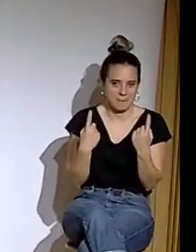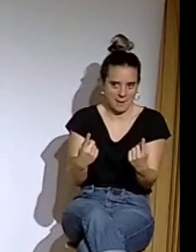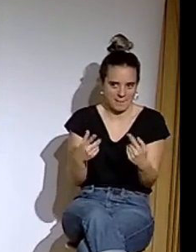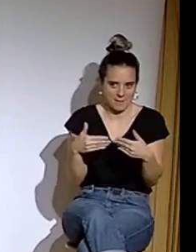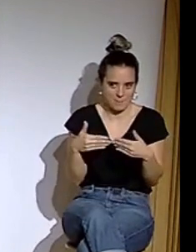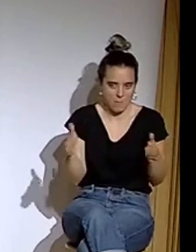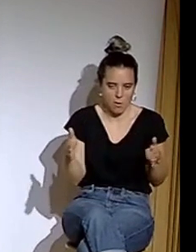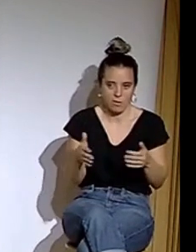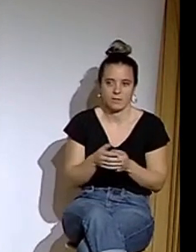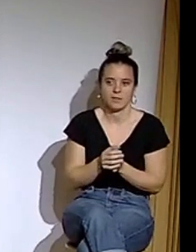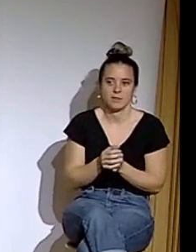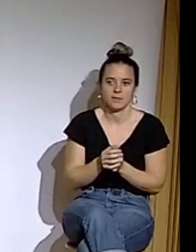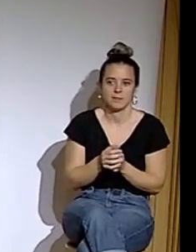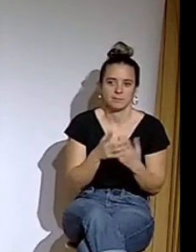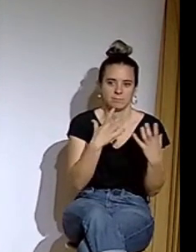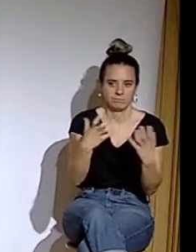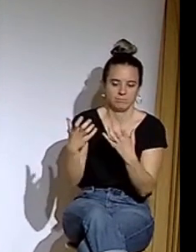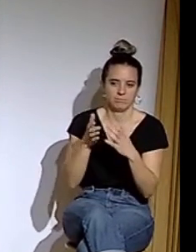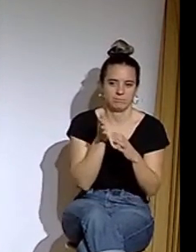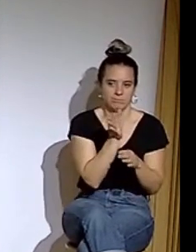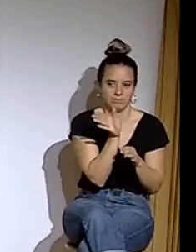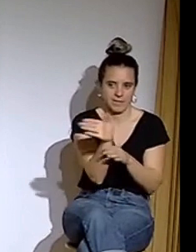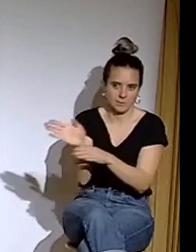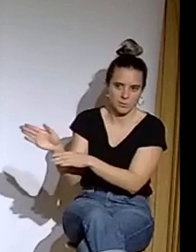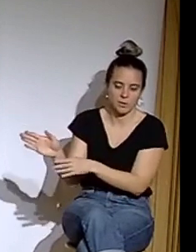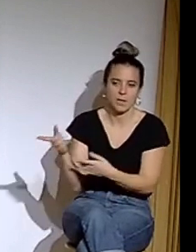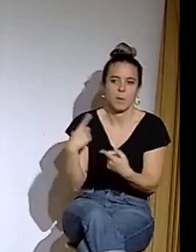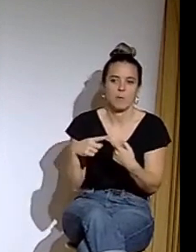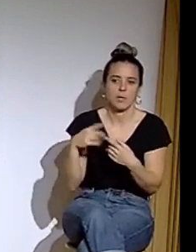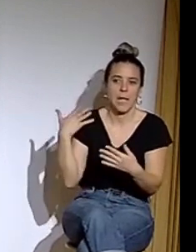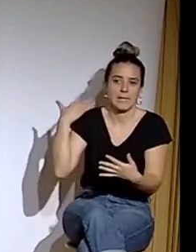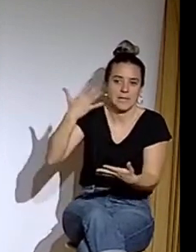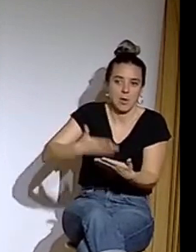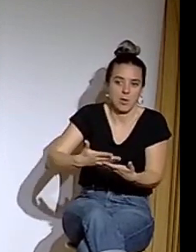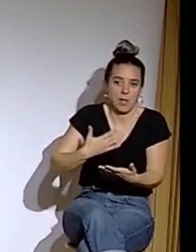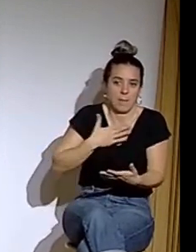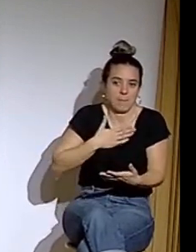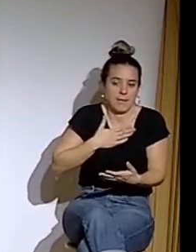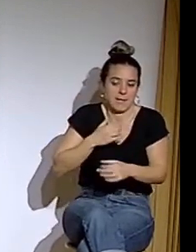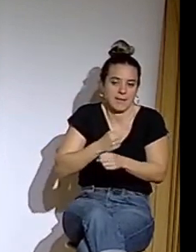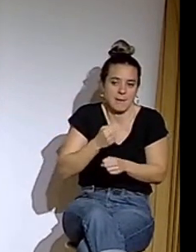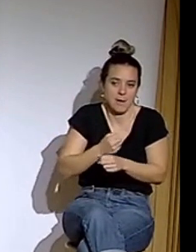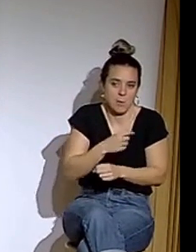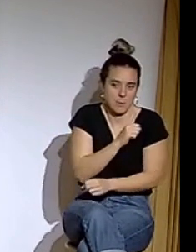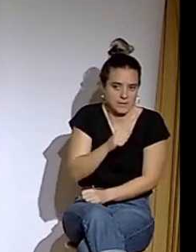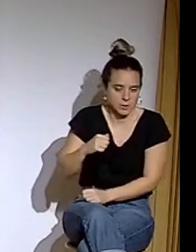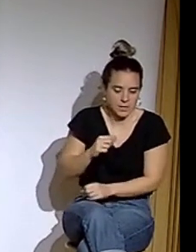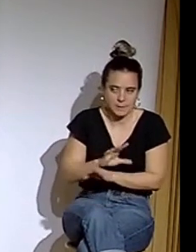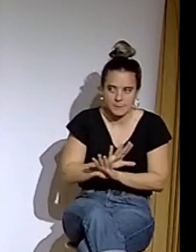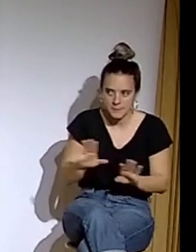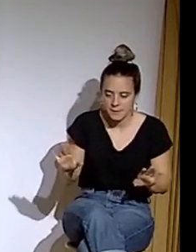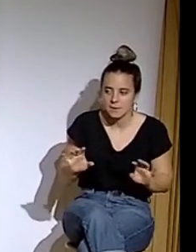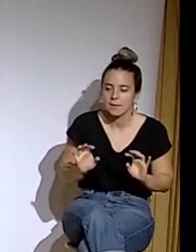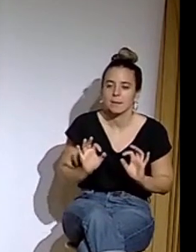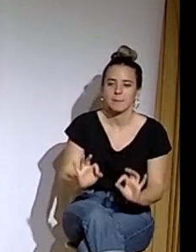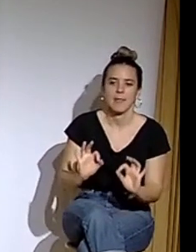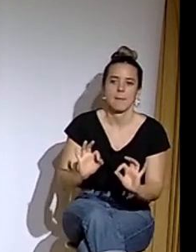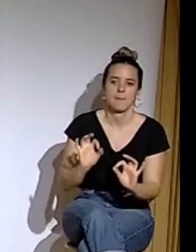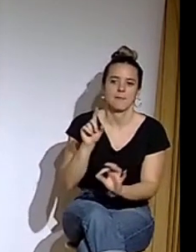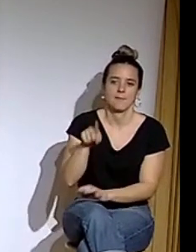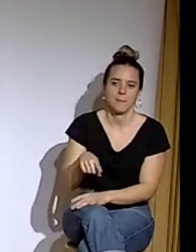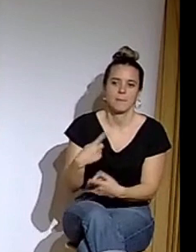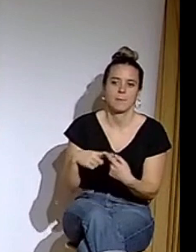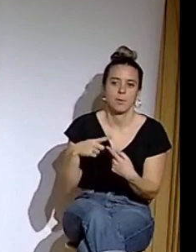una obra porque hasta ahora mi trabajo solo había sido personal y especialmente porque mi